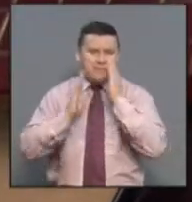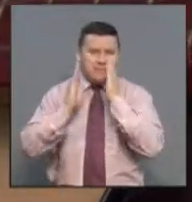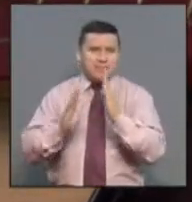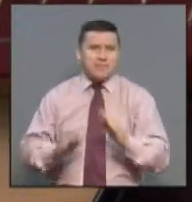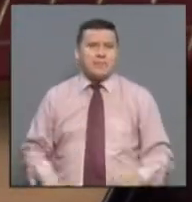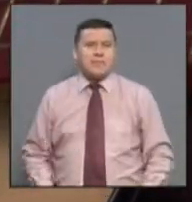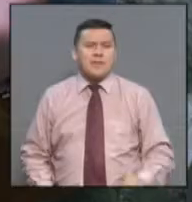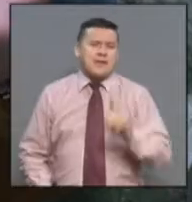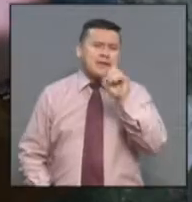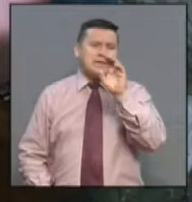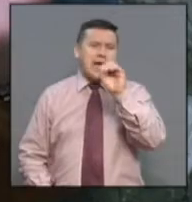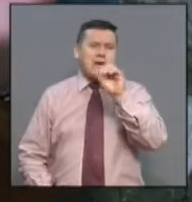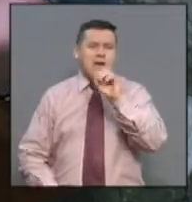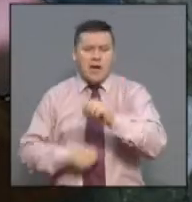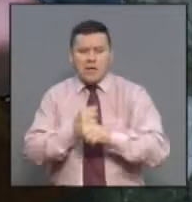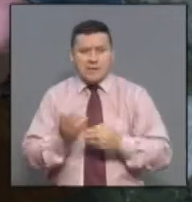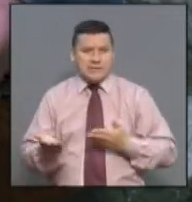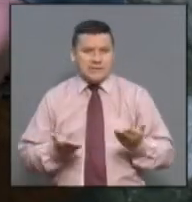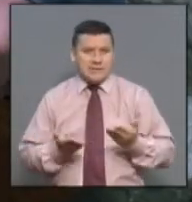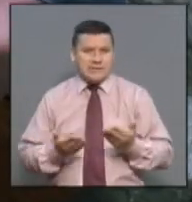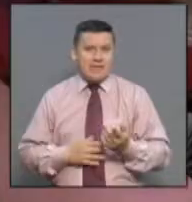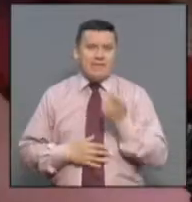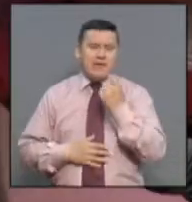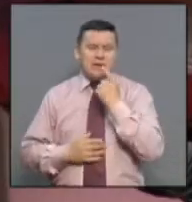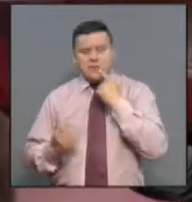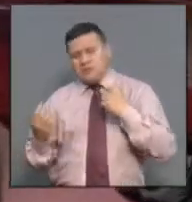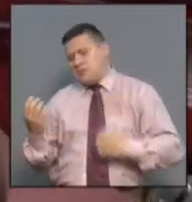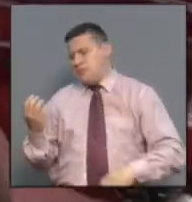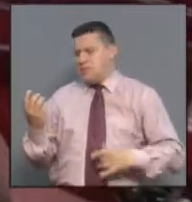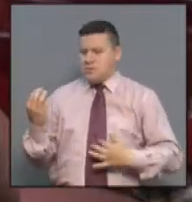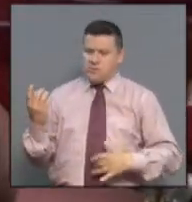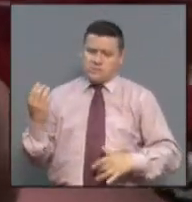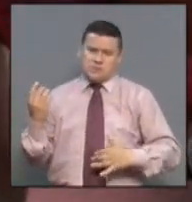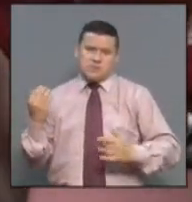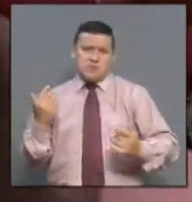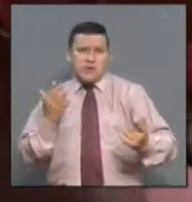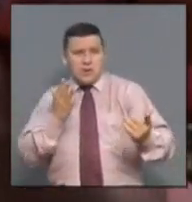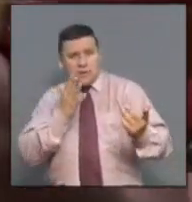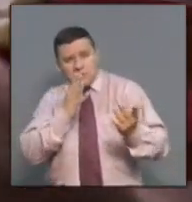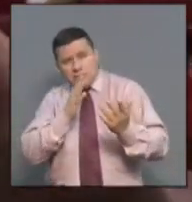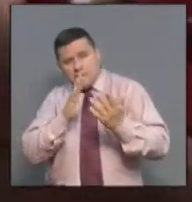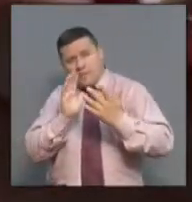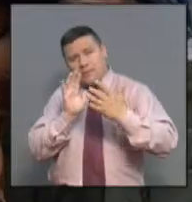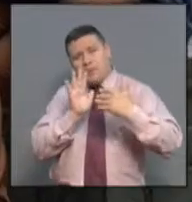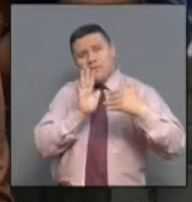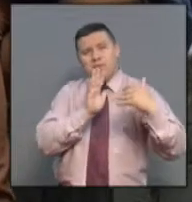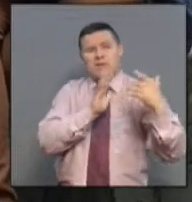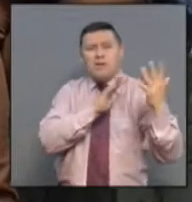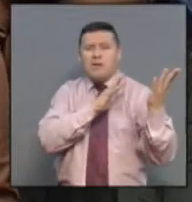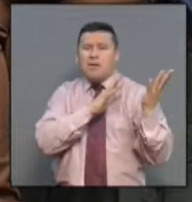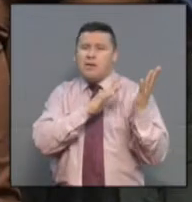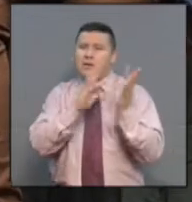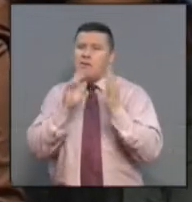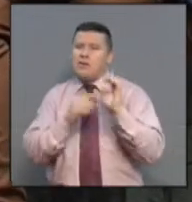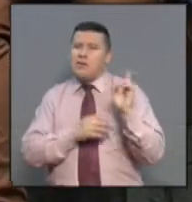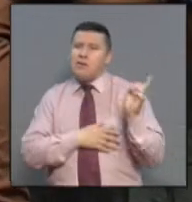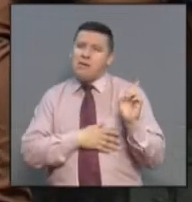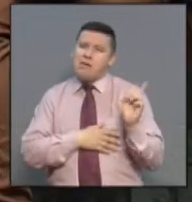por los 60 años de servicio no podía faltar. Prisa como el viento,